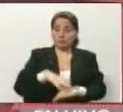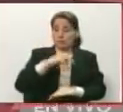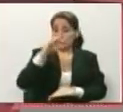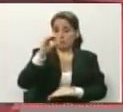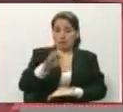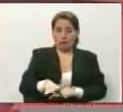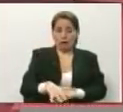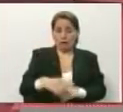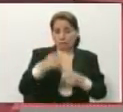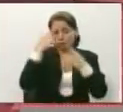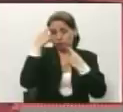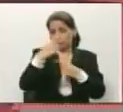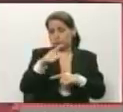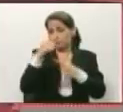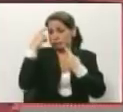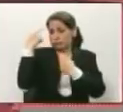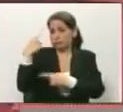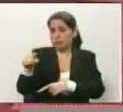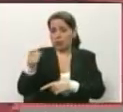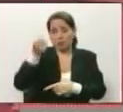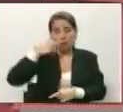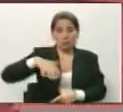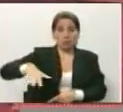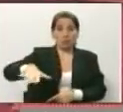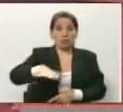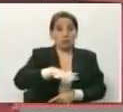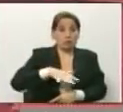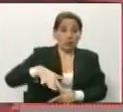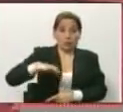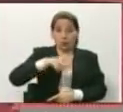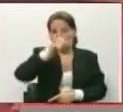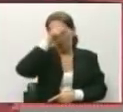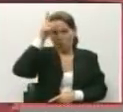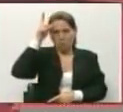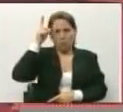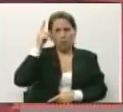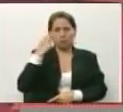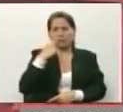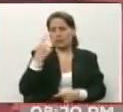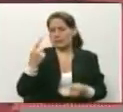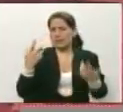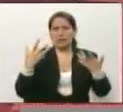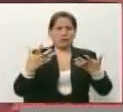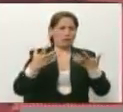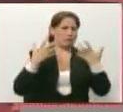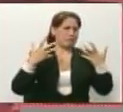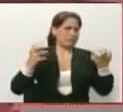demás entendiendo. Robin, que decían ellos, no, Robin mueve millones.